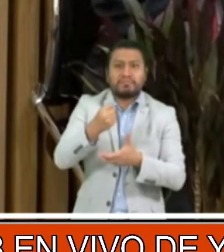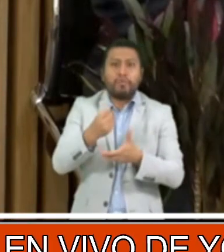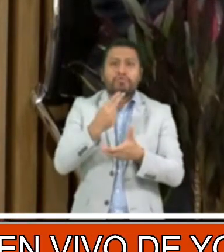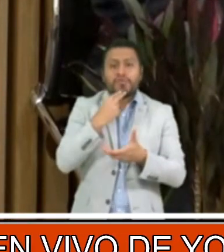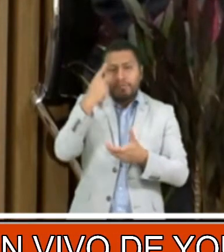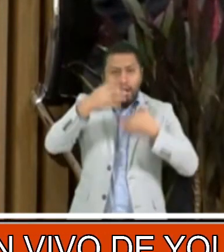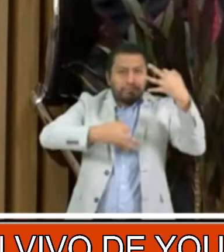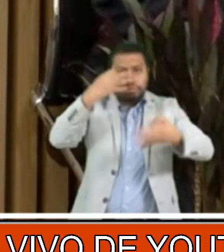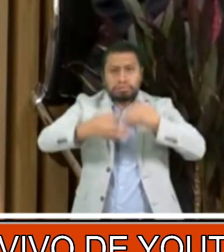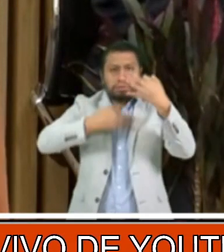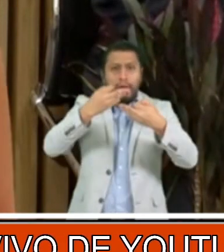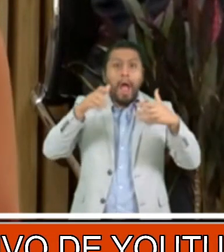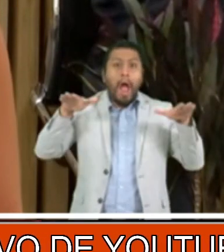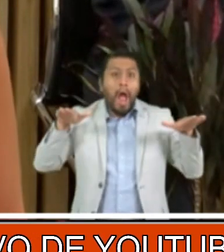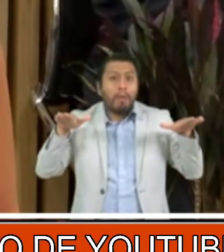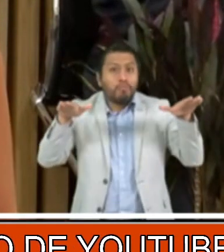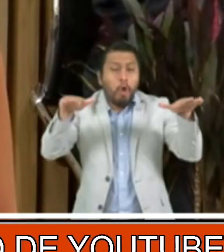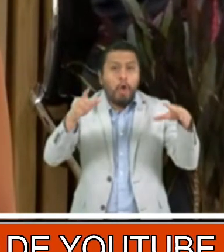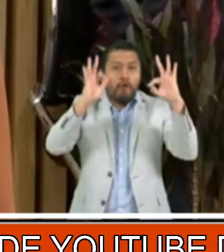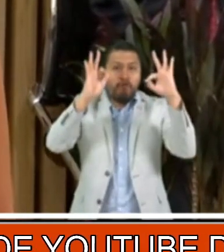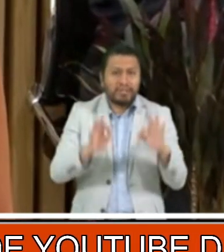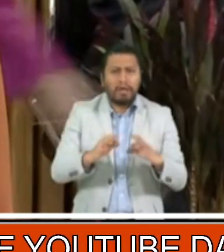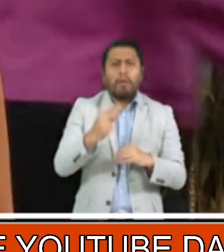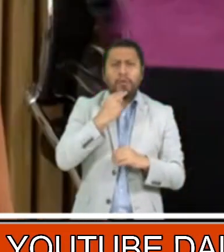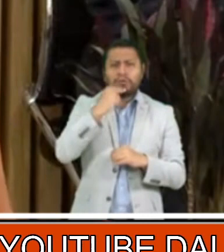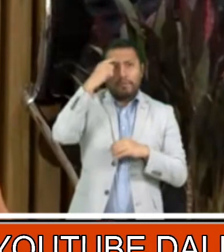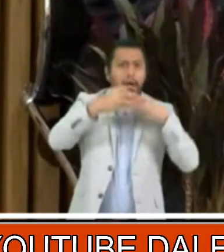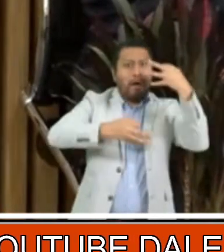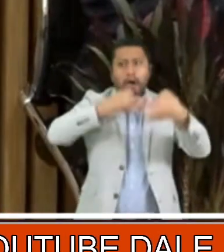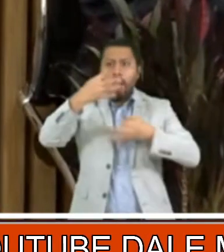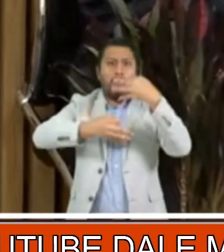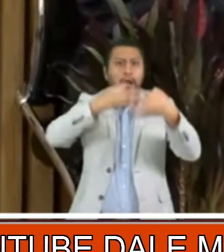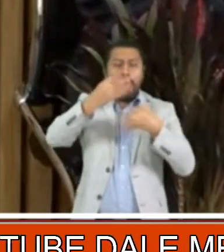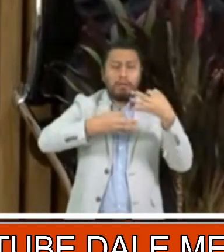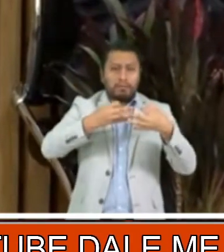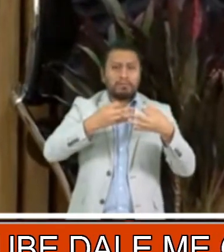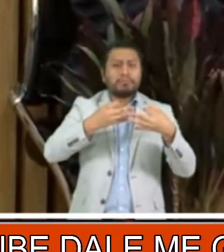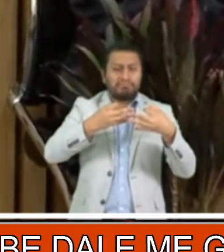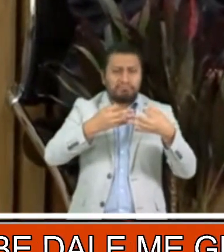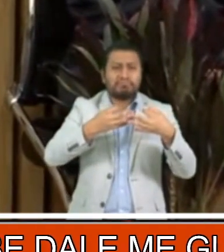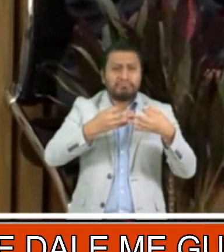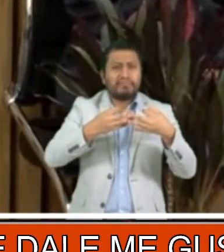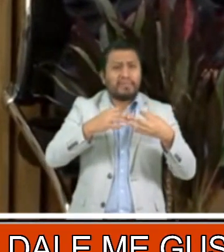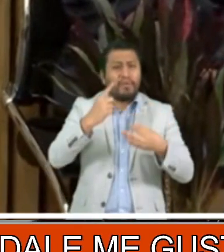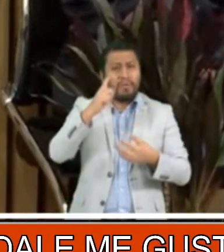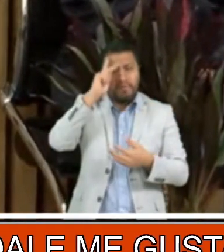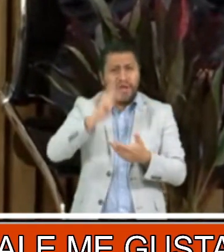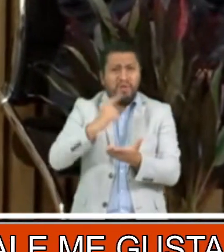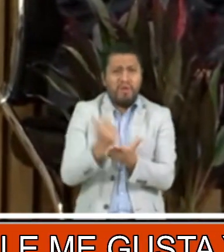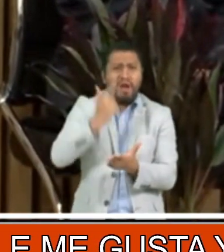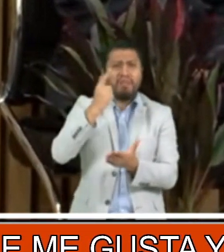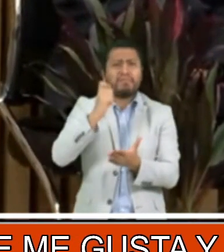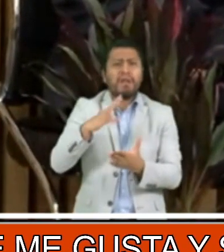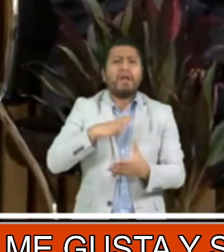Hasta aviones oficiales se utilizan para fines electorales. Y lo más grave aún, involucran a las